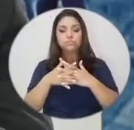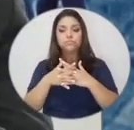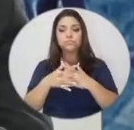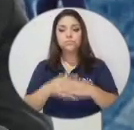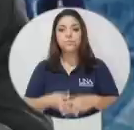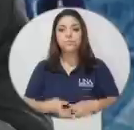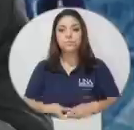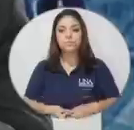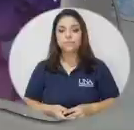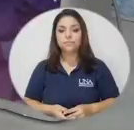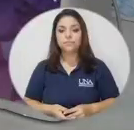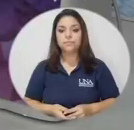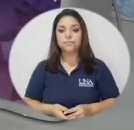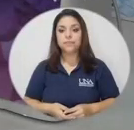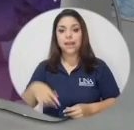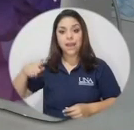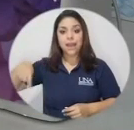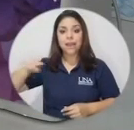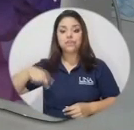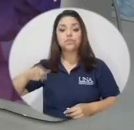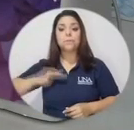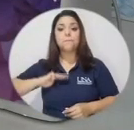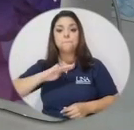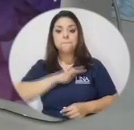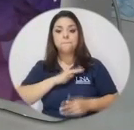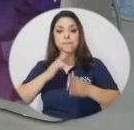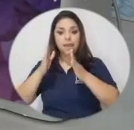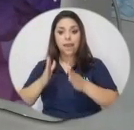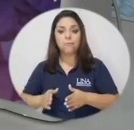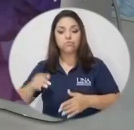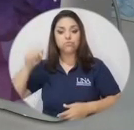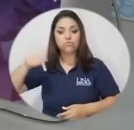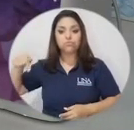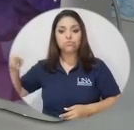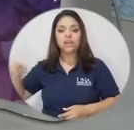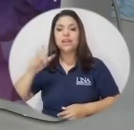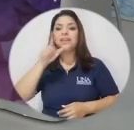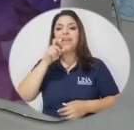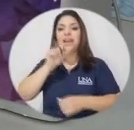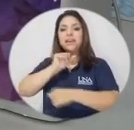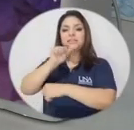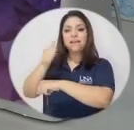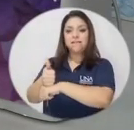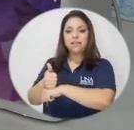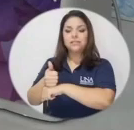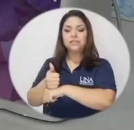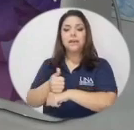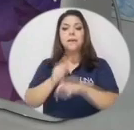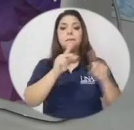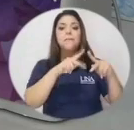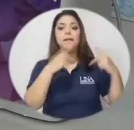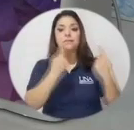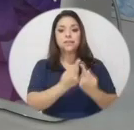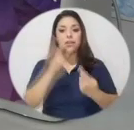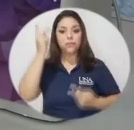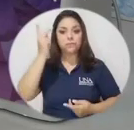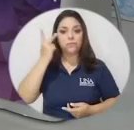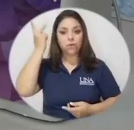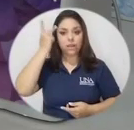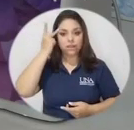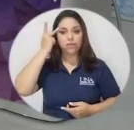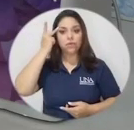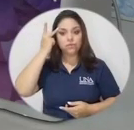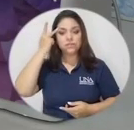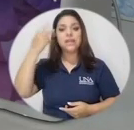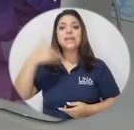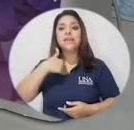los compromisarios, esos miembros del colegio electoral, son establecidos por los partidos políticos. Y existen